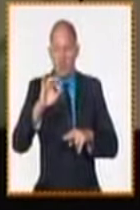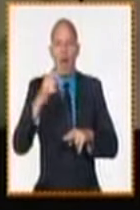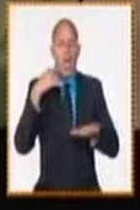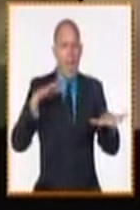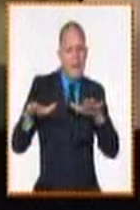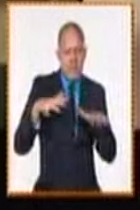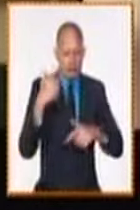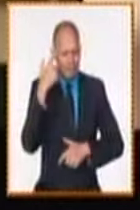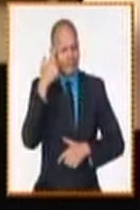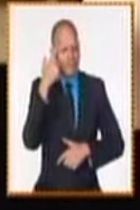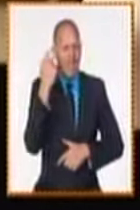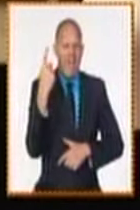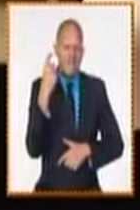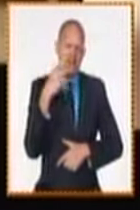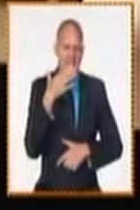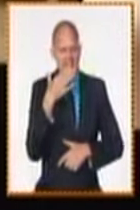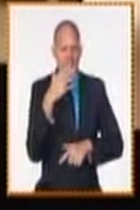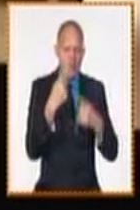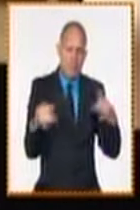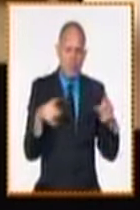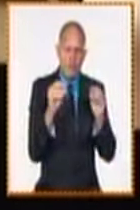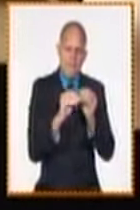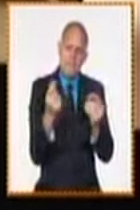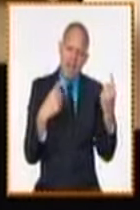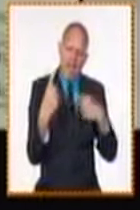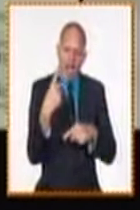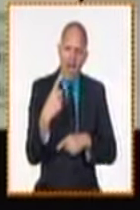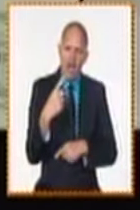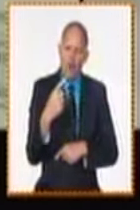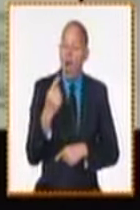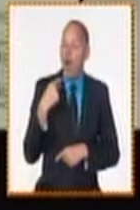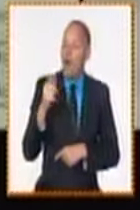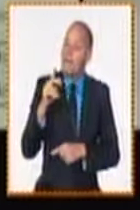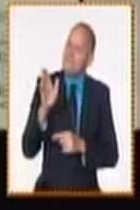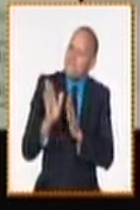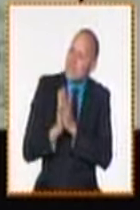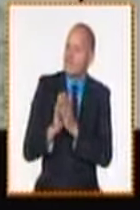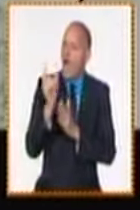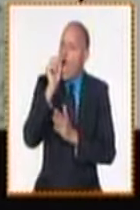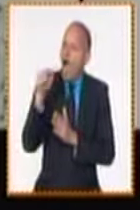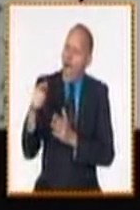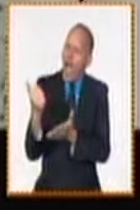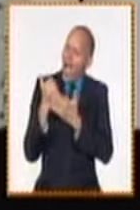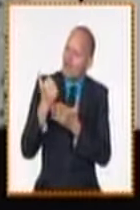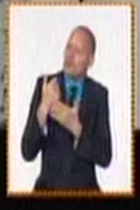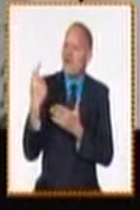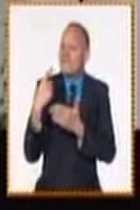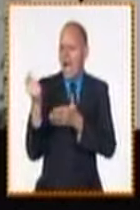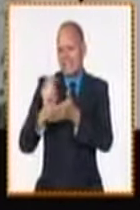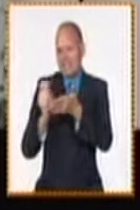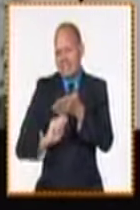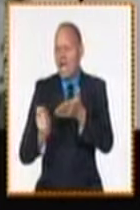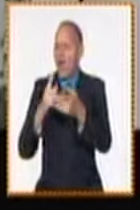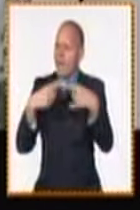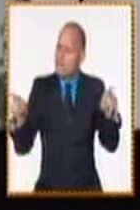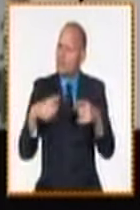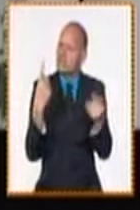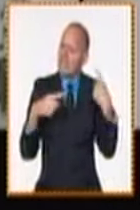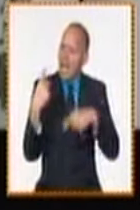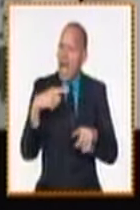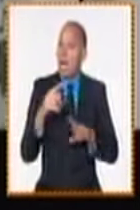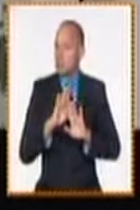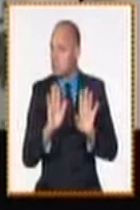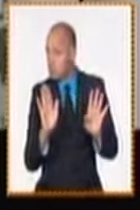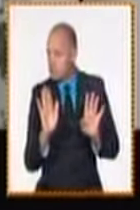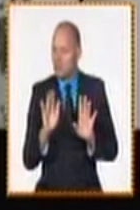melodía alejada de perfiles sacros que pudiese acompañar a un canto épico y exaltara el sentimiento patrio. Narran los historiadores que aquella